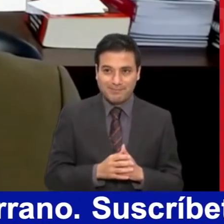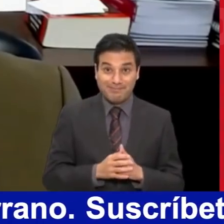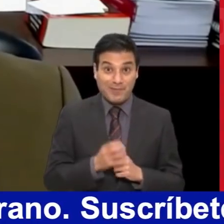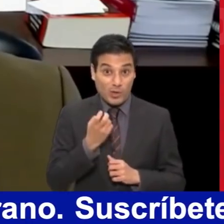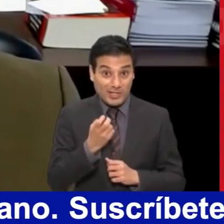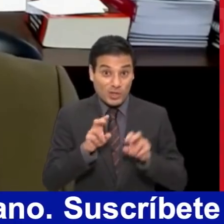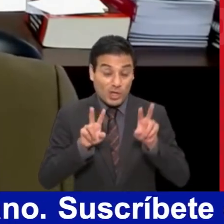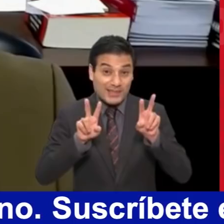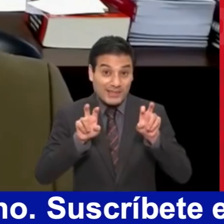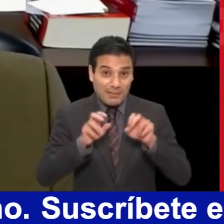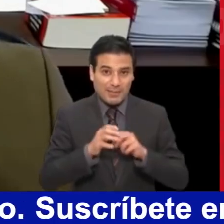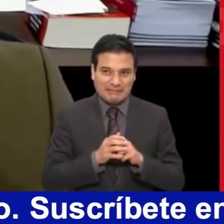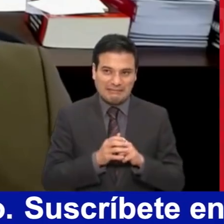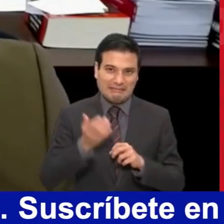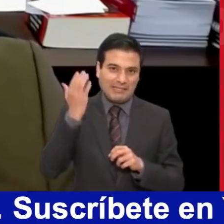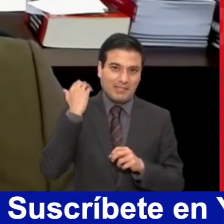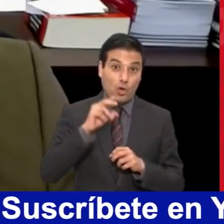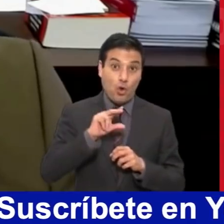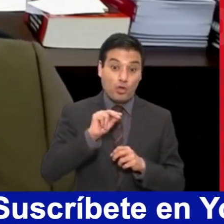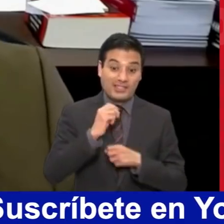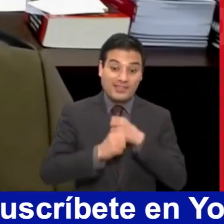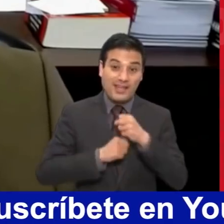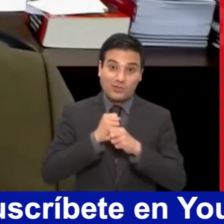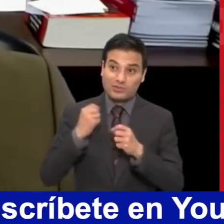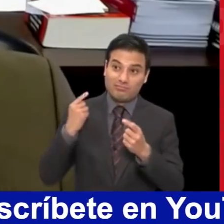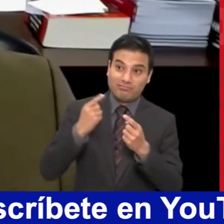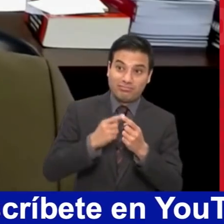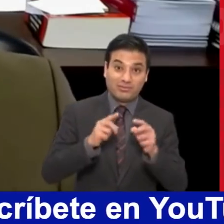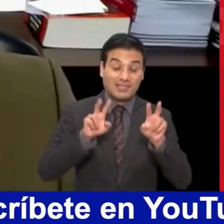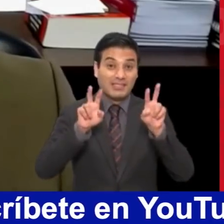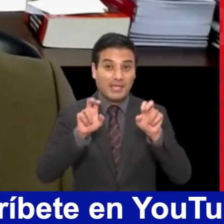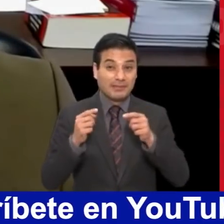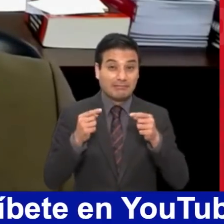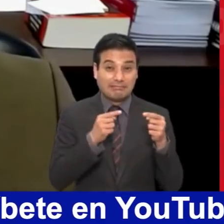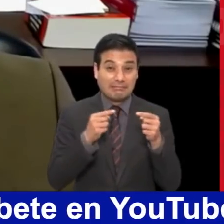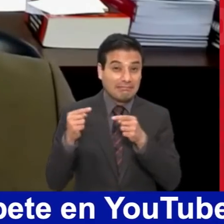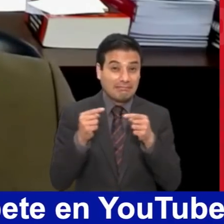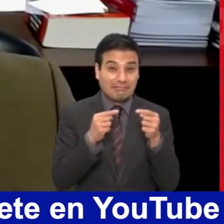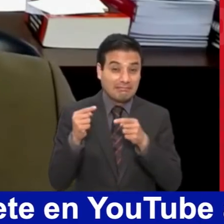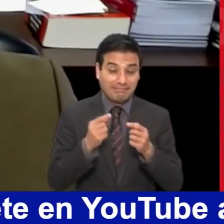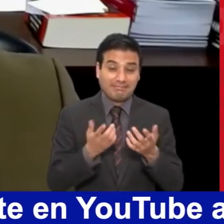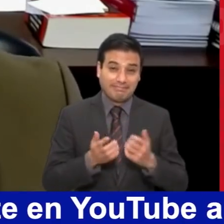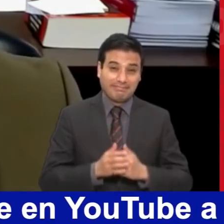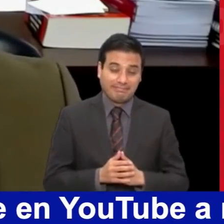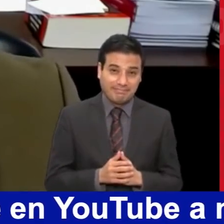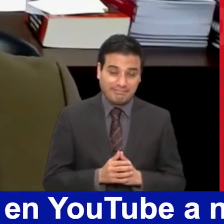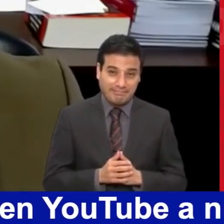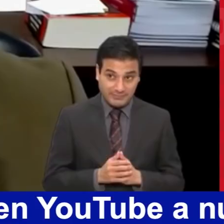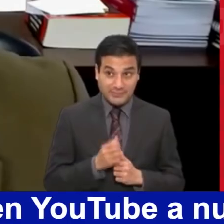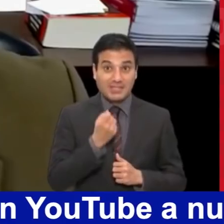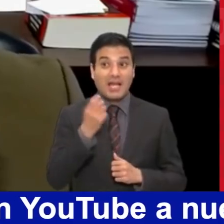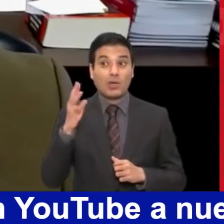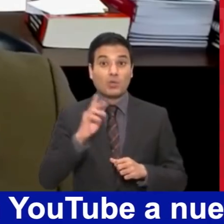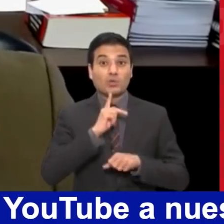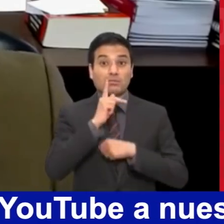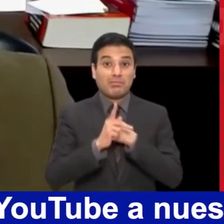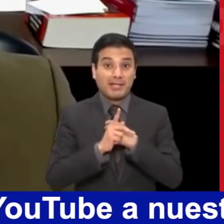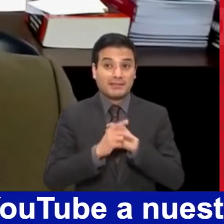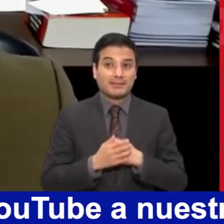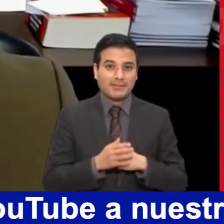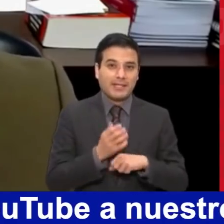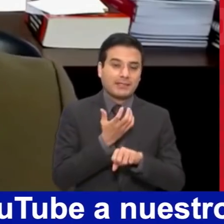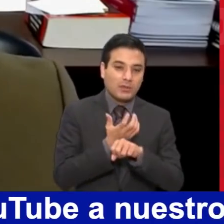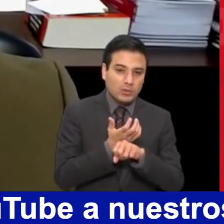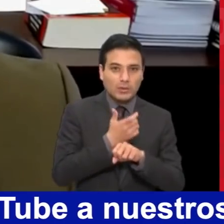casi 8 décadas y durante los primeros 20 años de nuestro proceso de transición democrática. En varios países, Estados